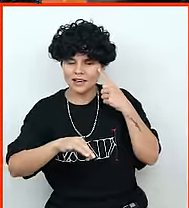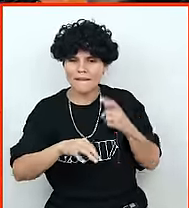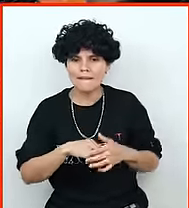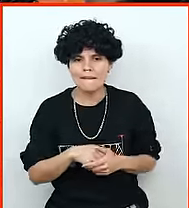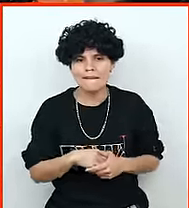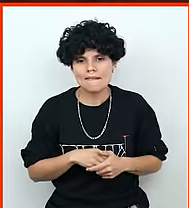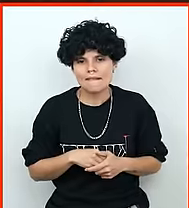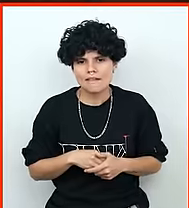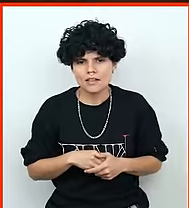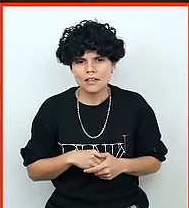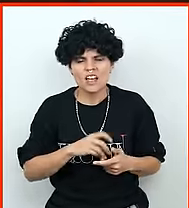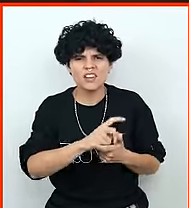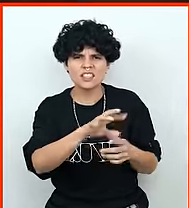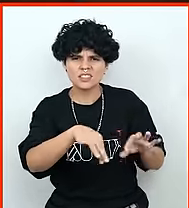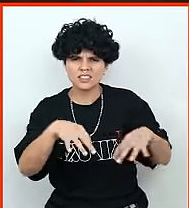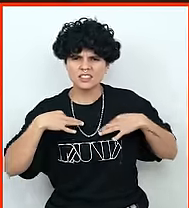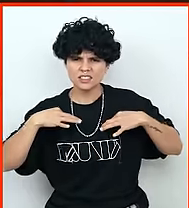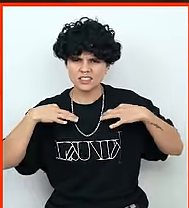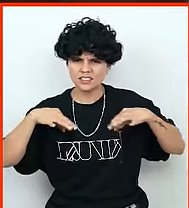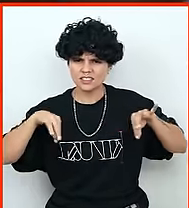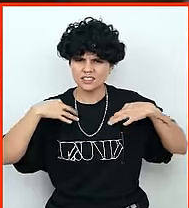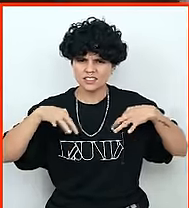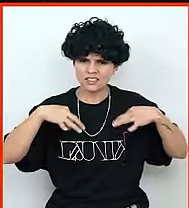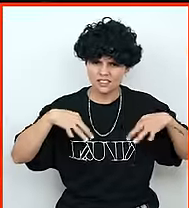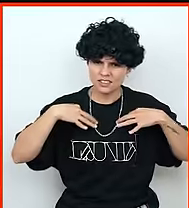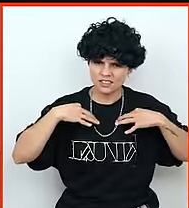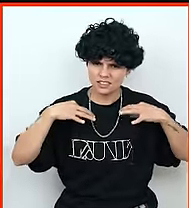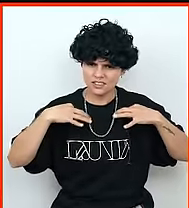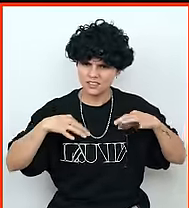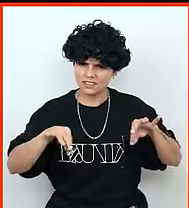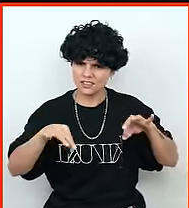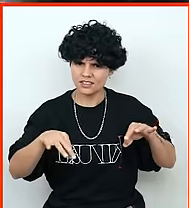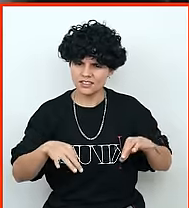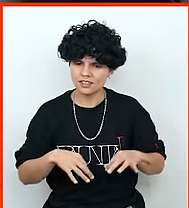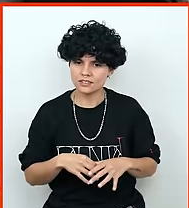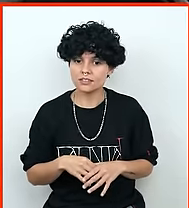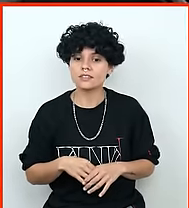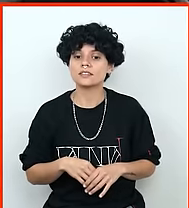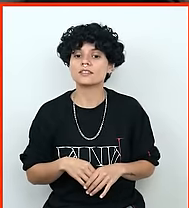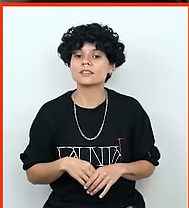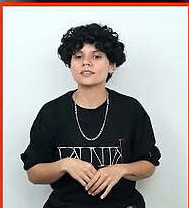Mira lo que tenemos. Oh, aquí tenemos algo como textil. A ver.